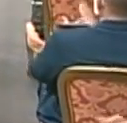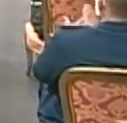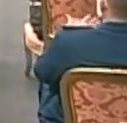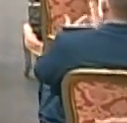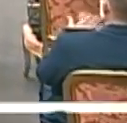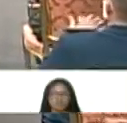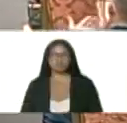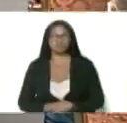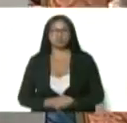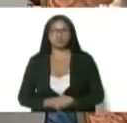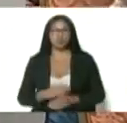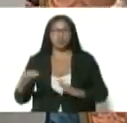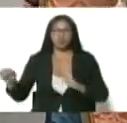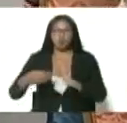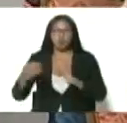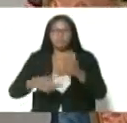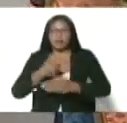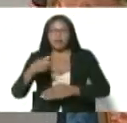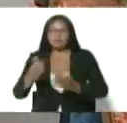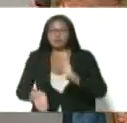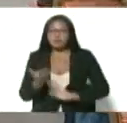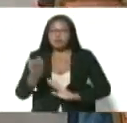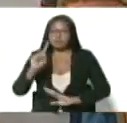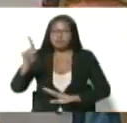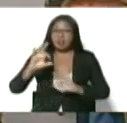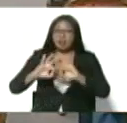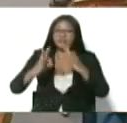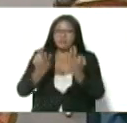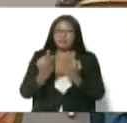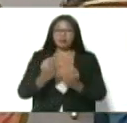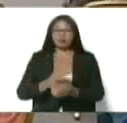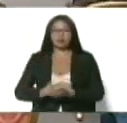atentando contra lo más importante que es la familia